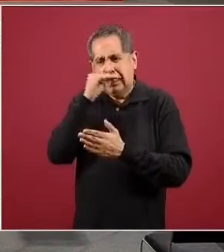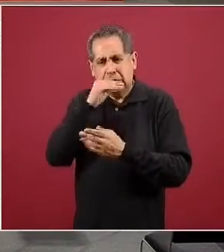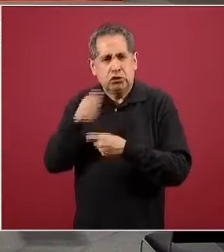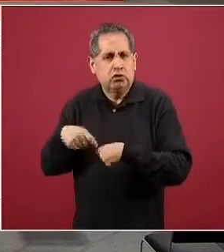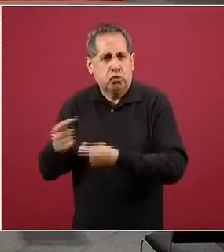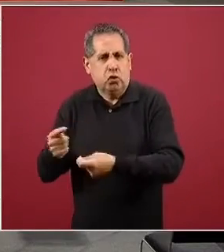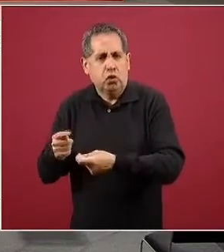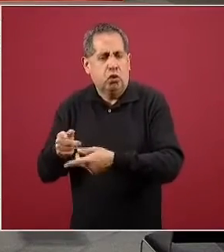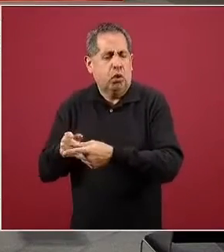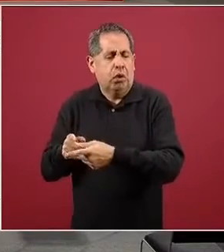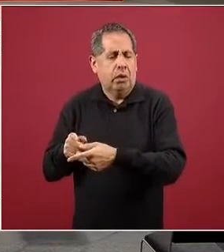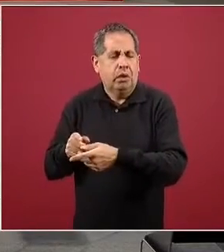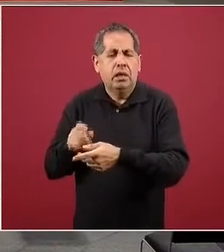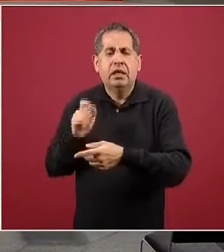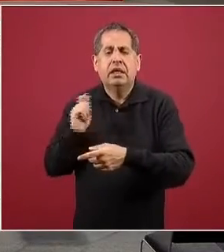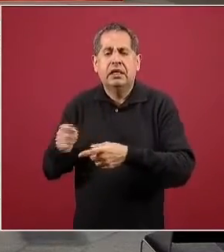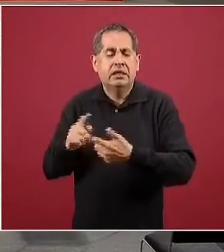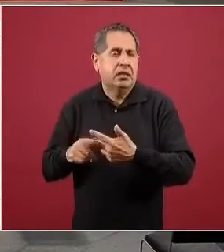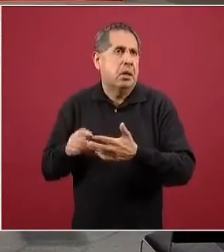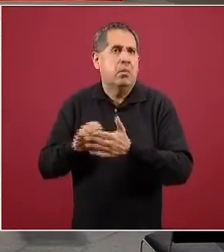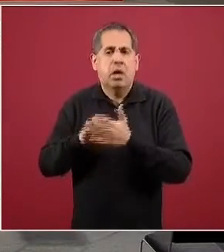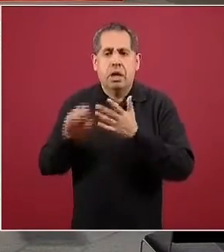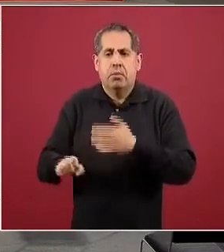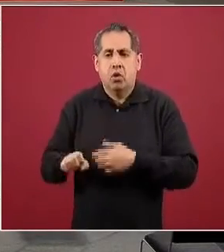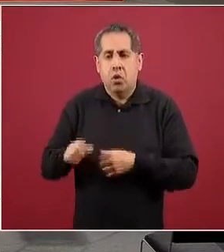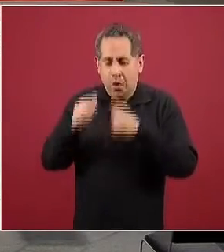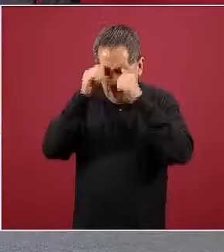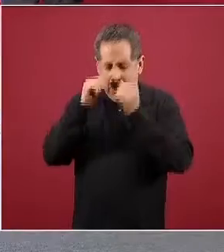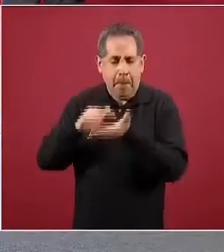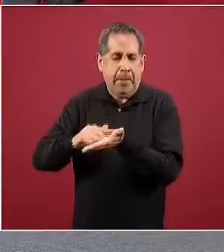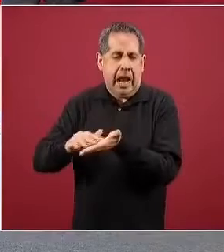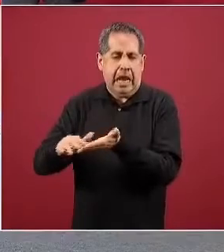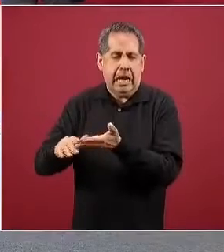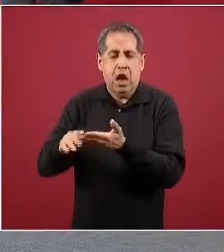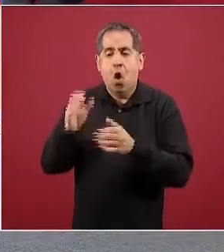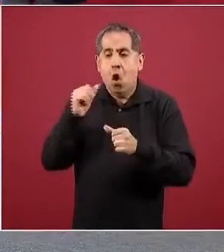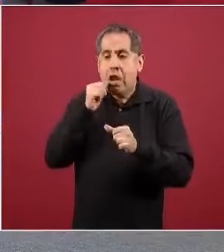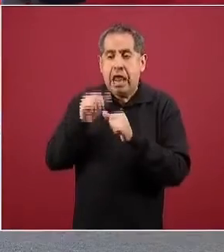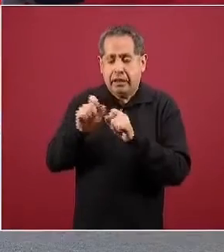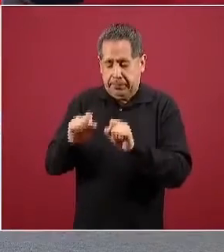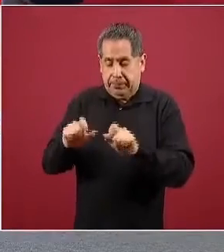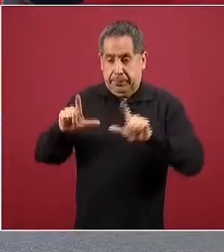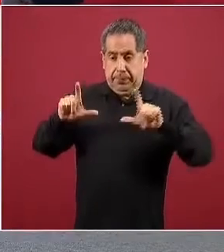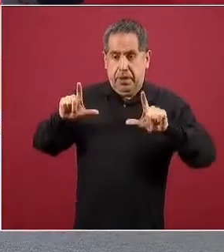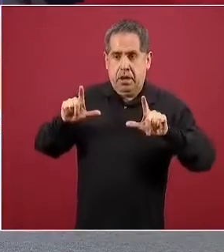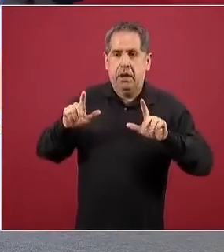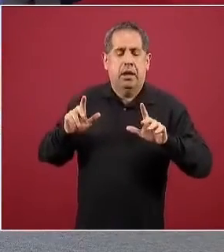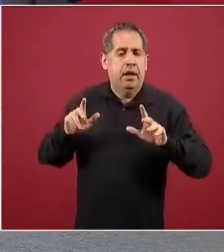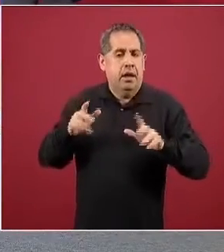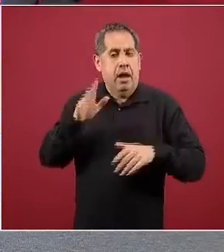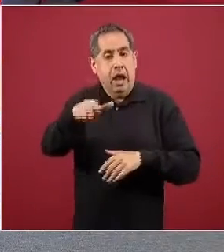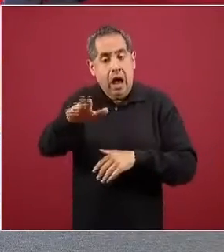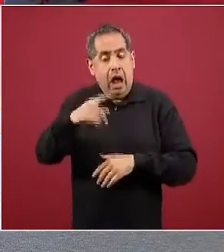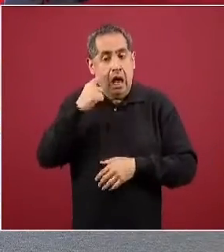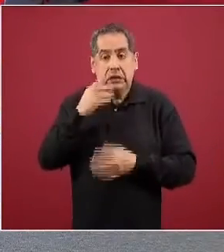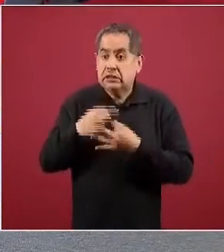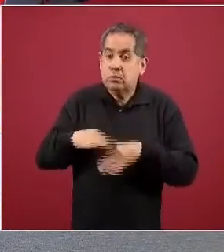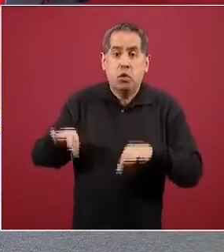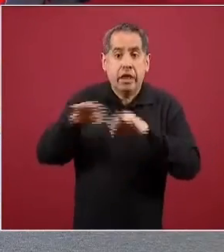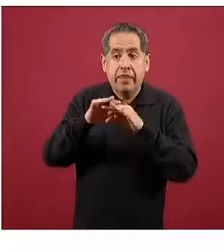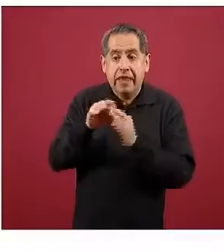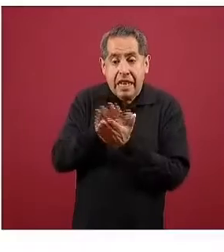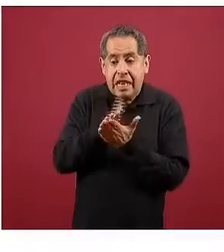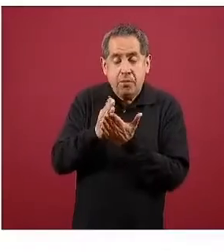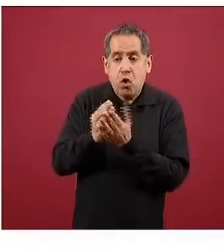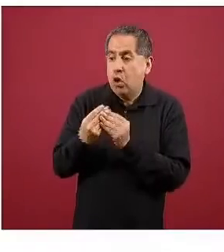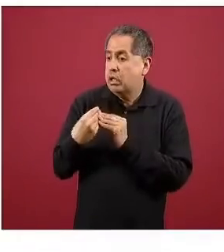que sigue, que son, por ejemplo, braille y macrotipo. Esos libros es muy importante que registremos que se